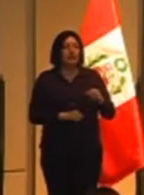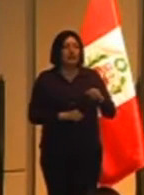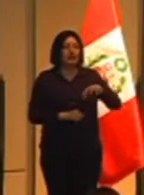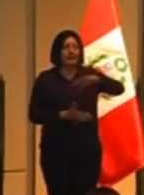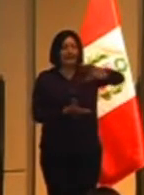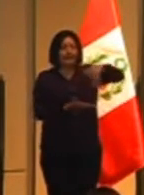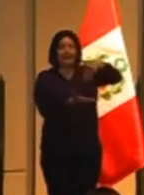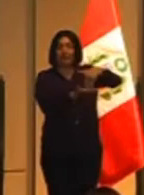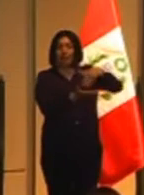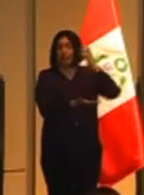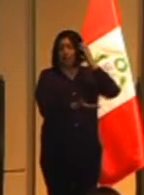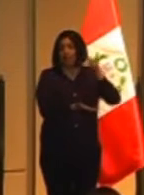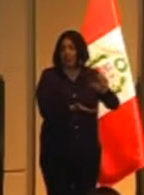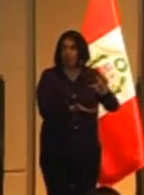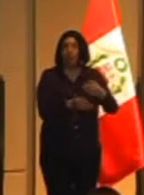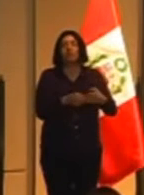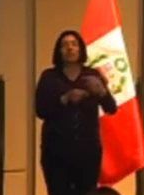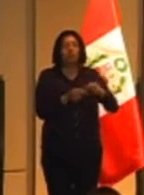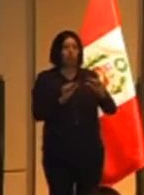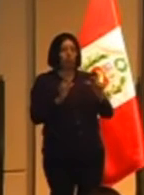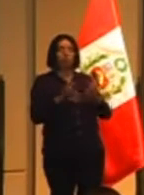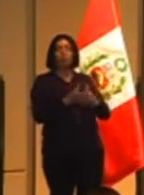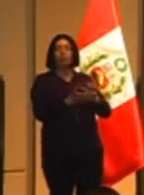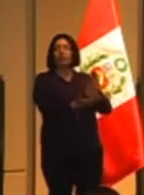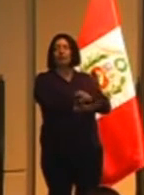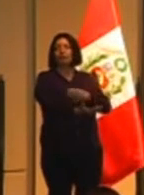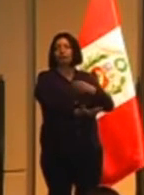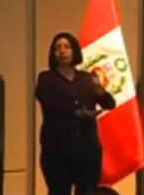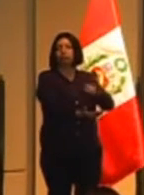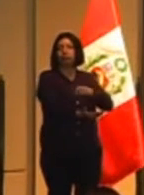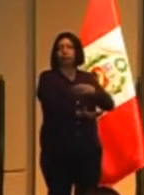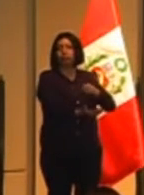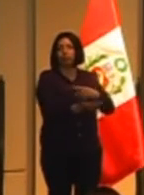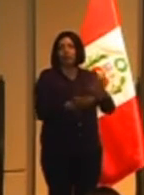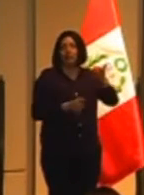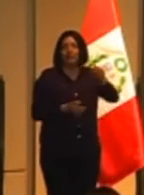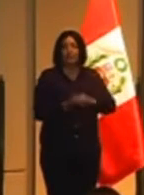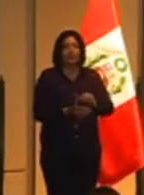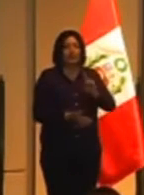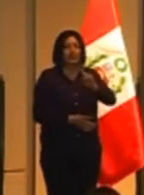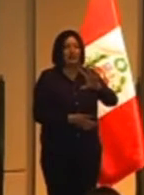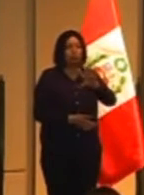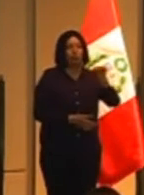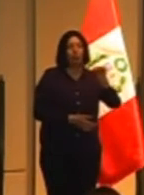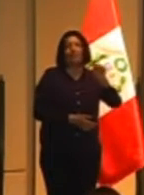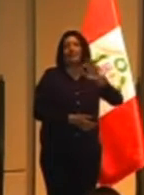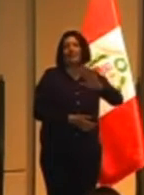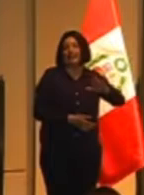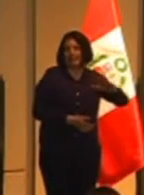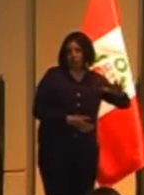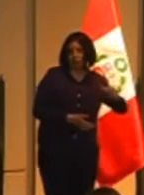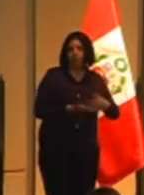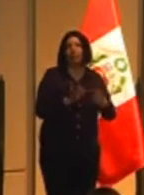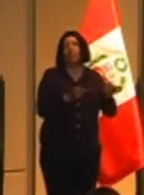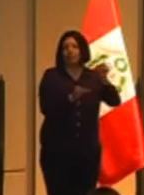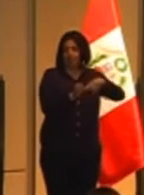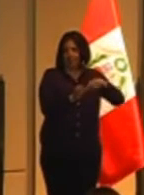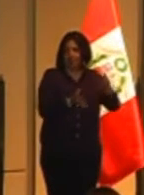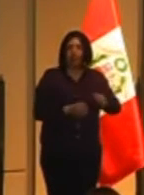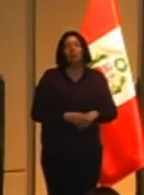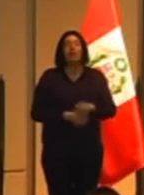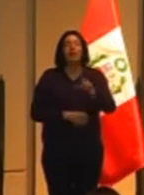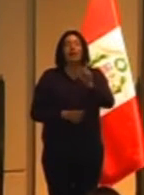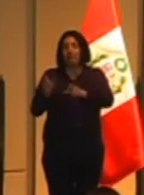Miraflores, de Sinfonía por el Perú, con 150 niños que se han beneficiado. Hay gente que ahora